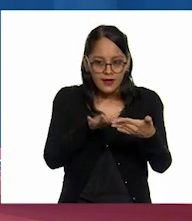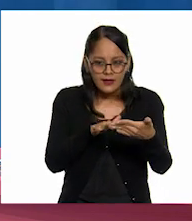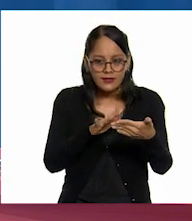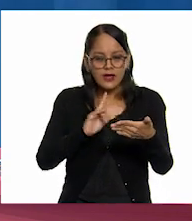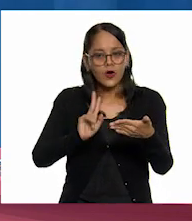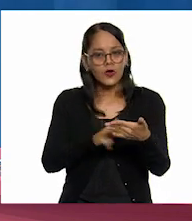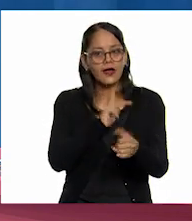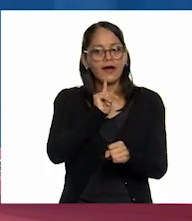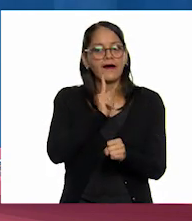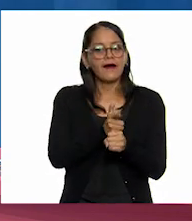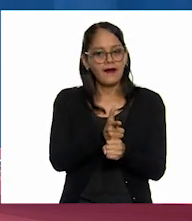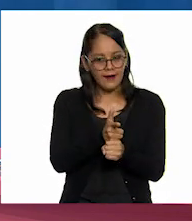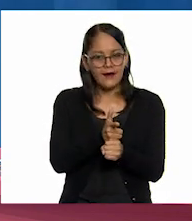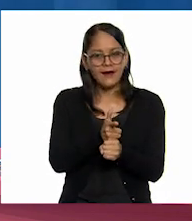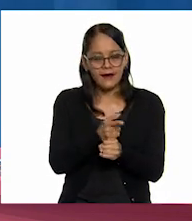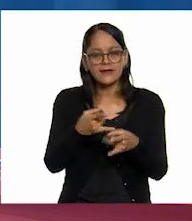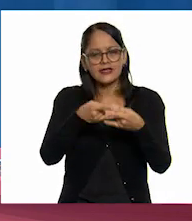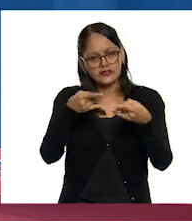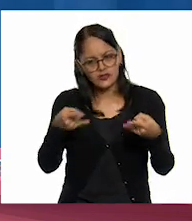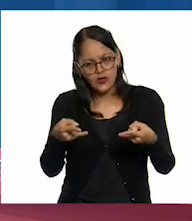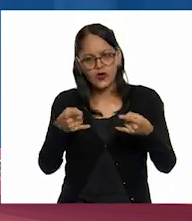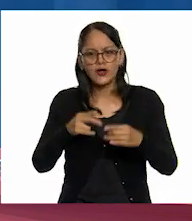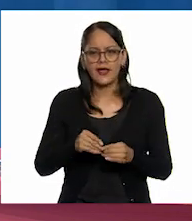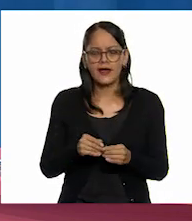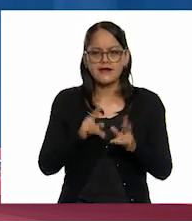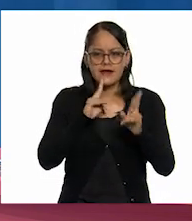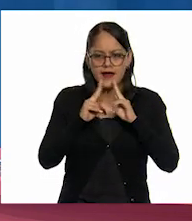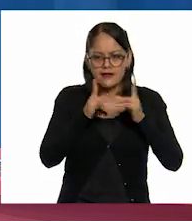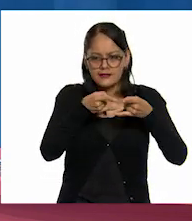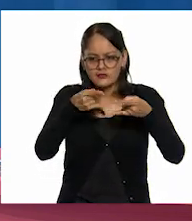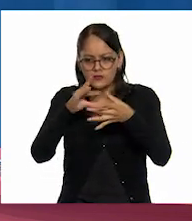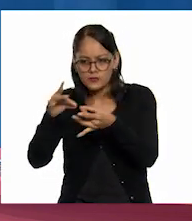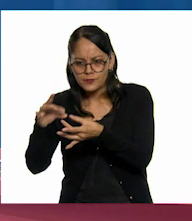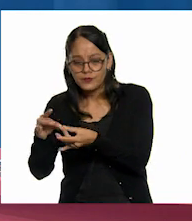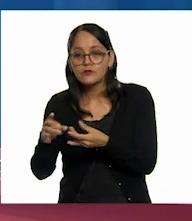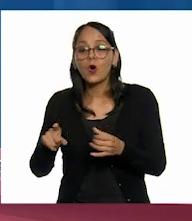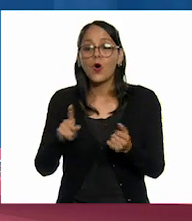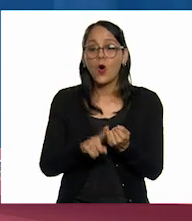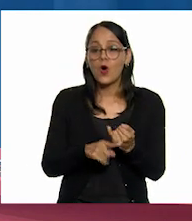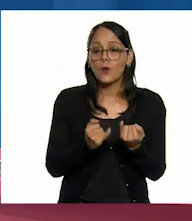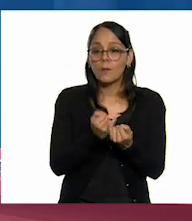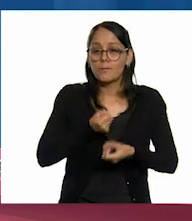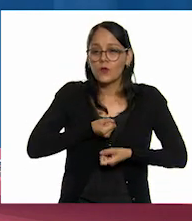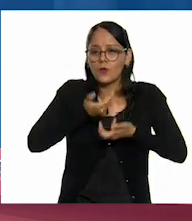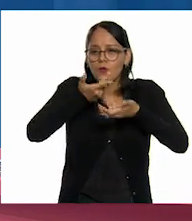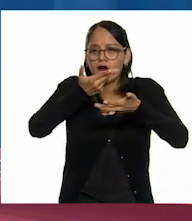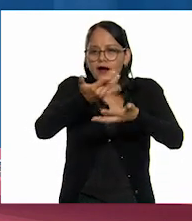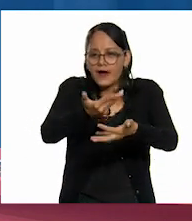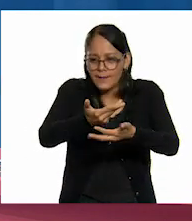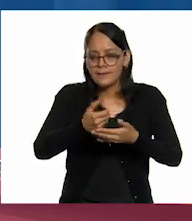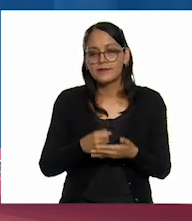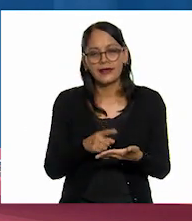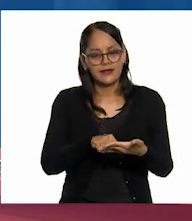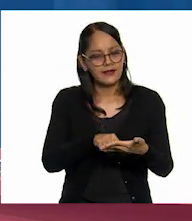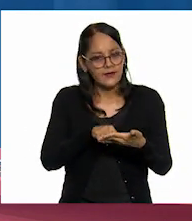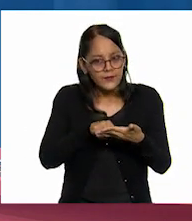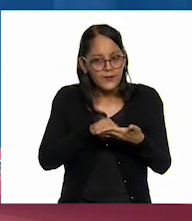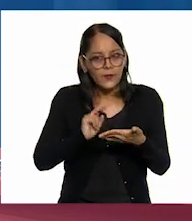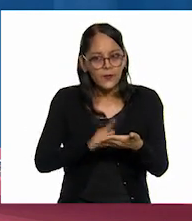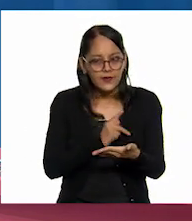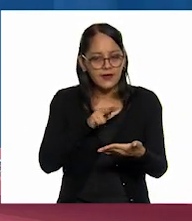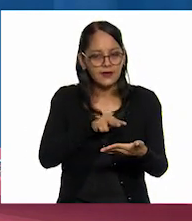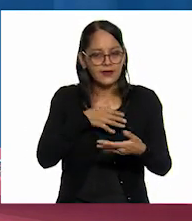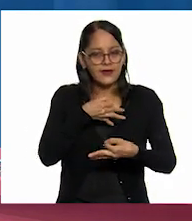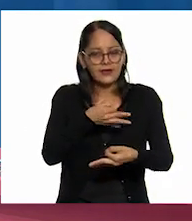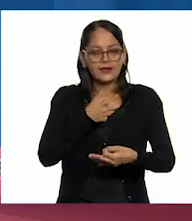los cuentos, narraciones, poemas o cualquier obra literaria, nos gusta más. Como que pues se vuelve como